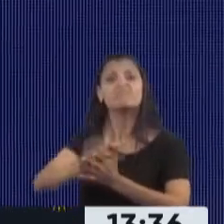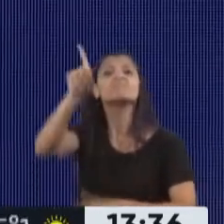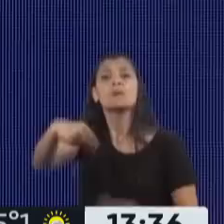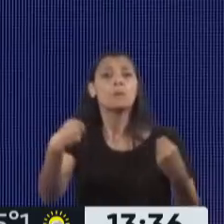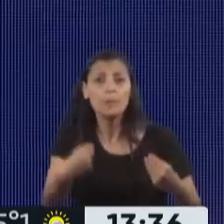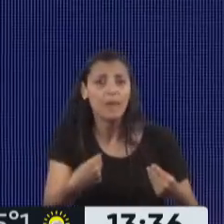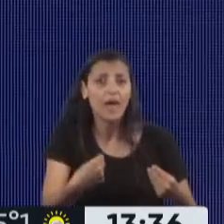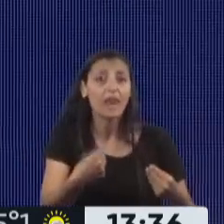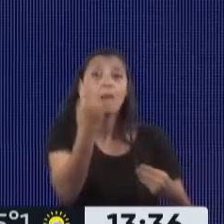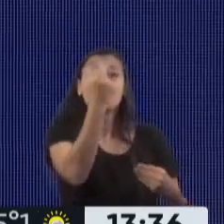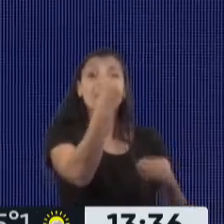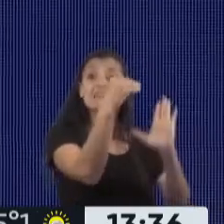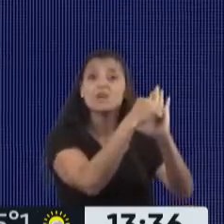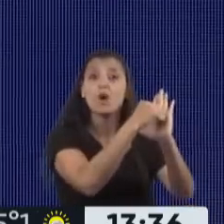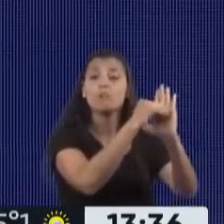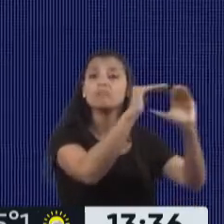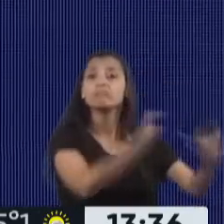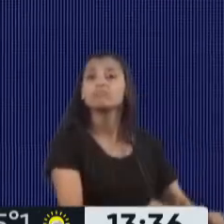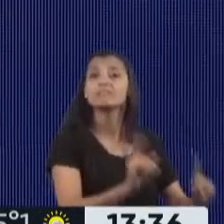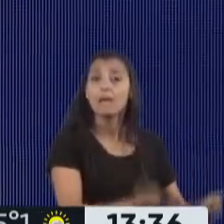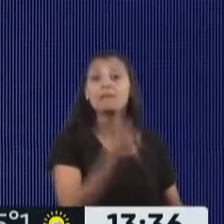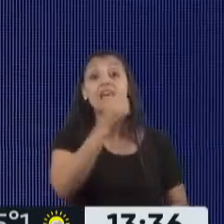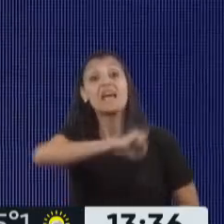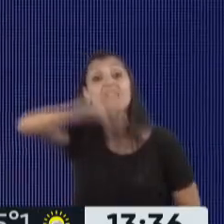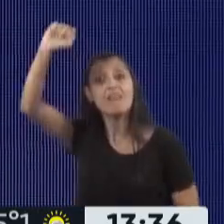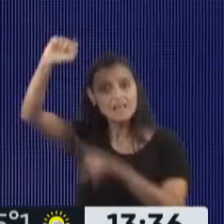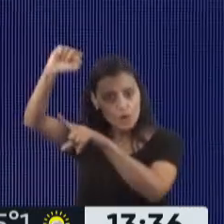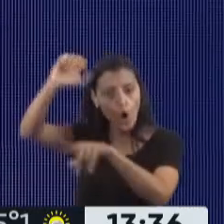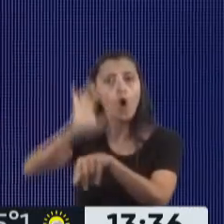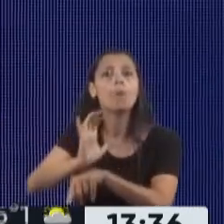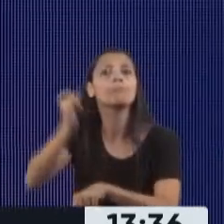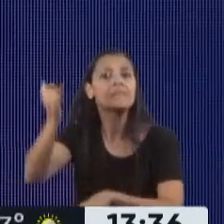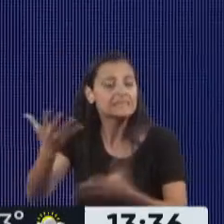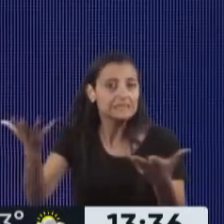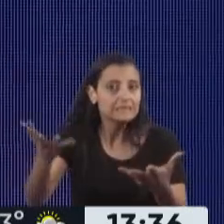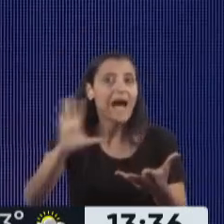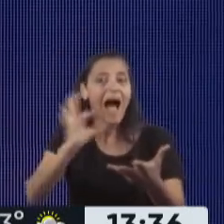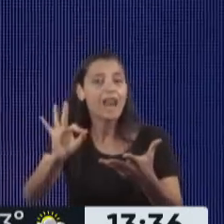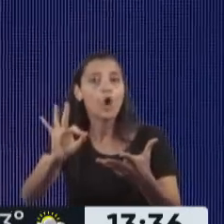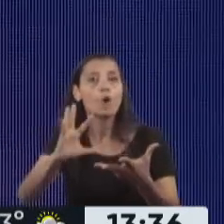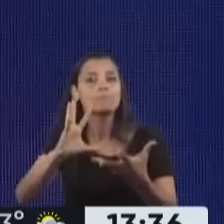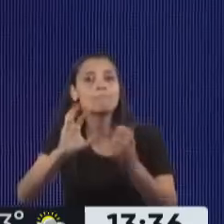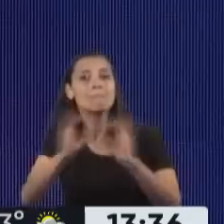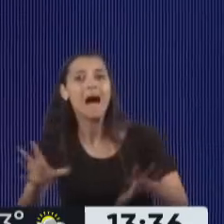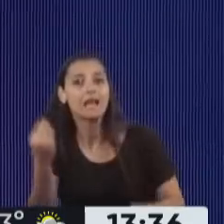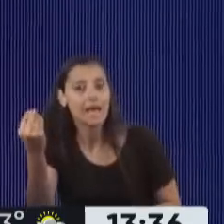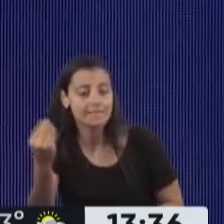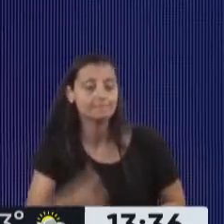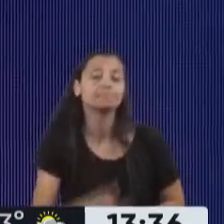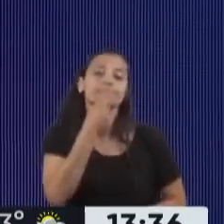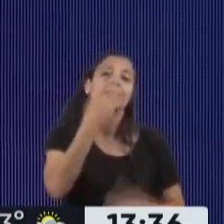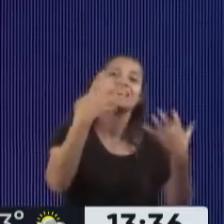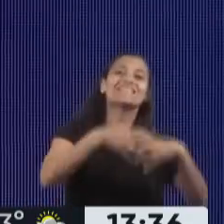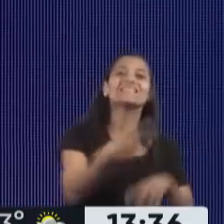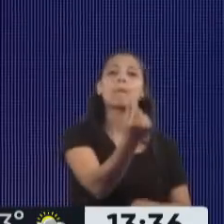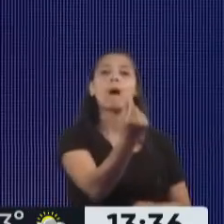baja la distorsión de los precios. Es decir, la inflación tiene un efecto nocivo que es el sistema de precios